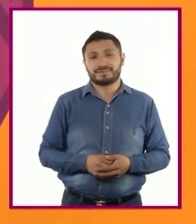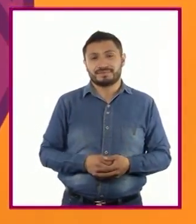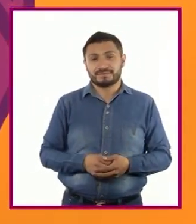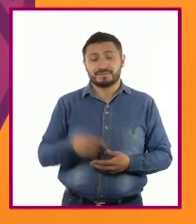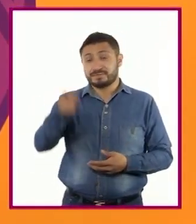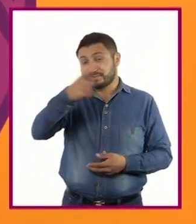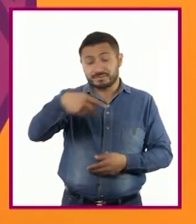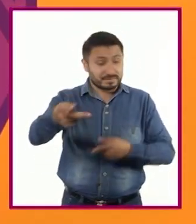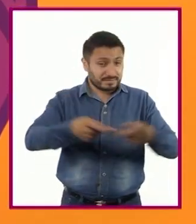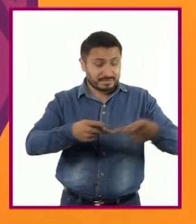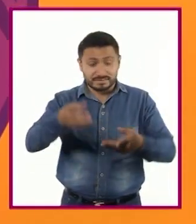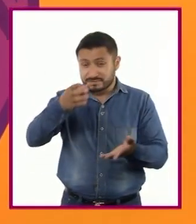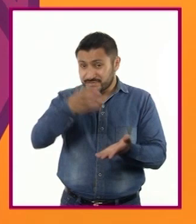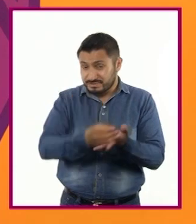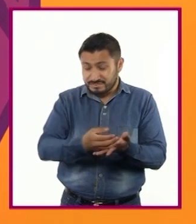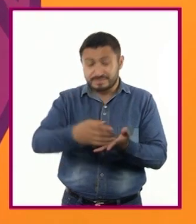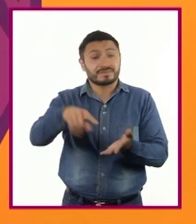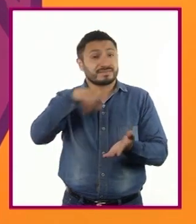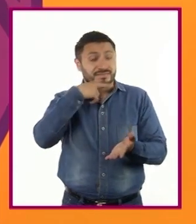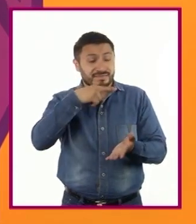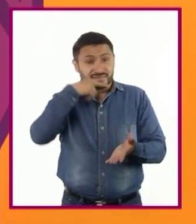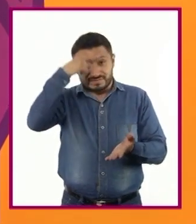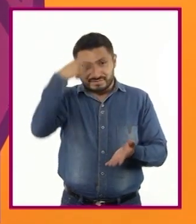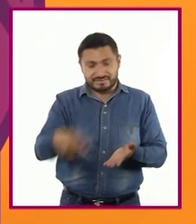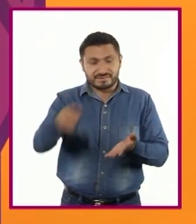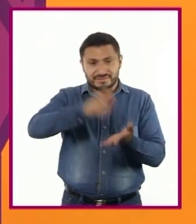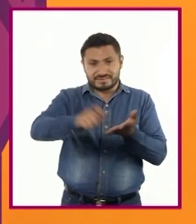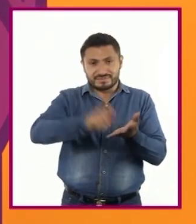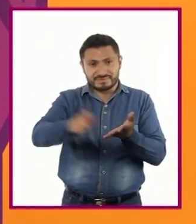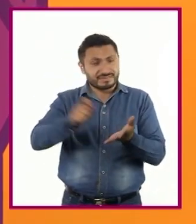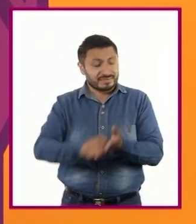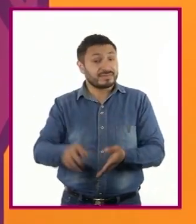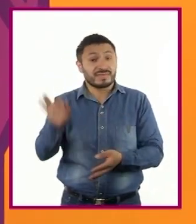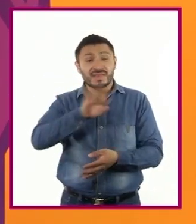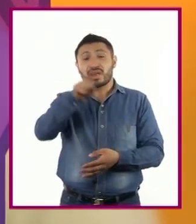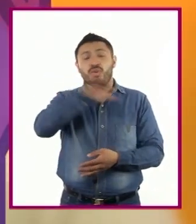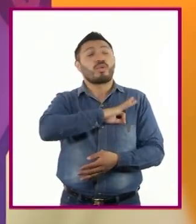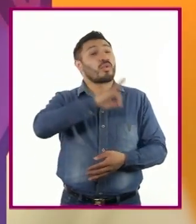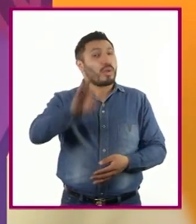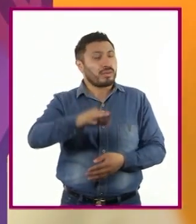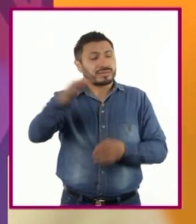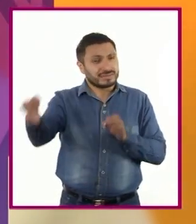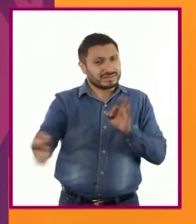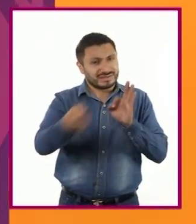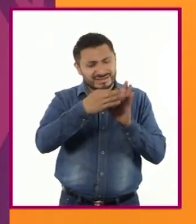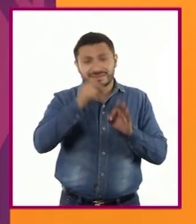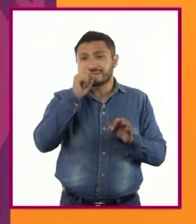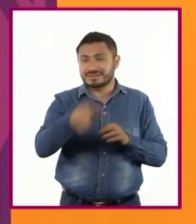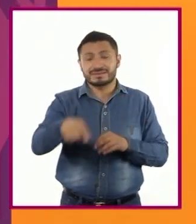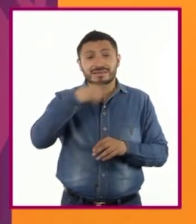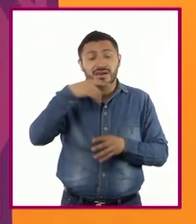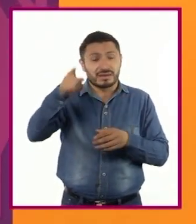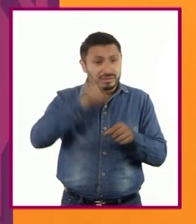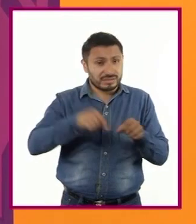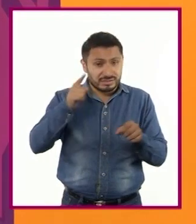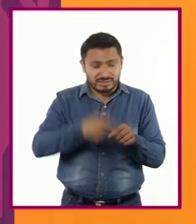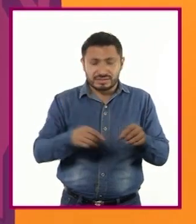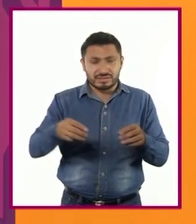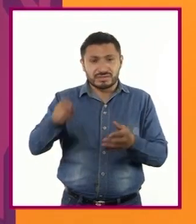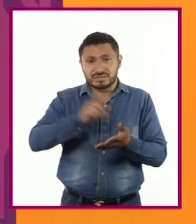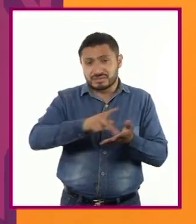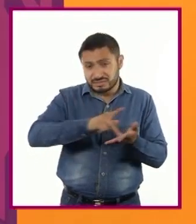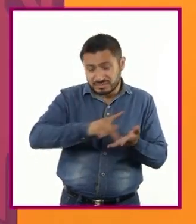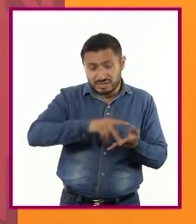Tengan a la mano libreta y lápiz para tomar notas. Es más, si es posible, acerque también lápiz de color, marcadores